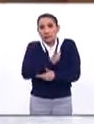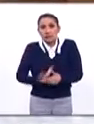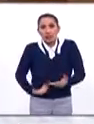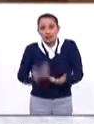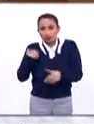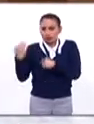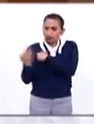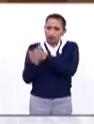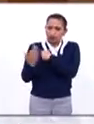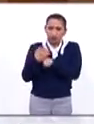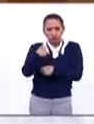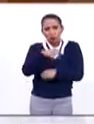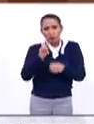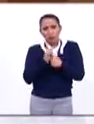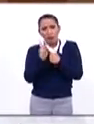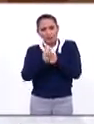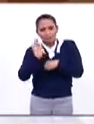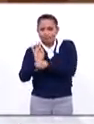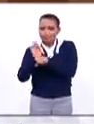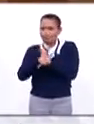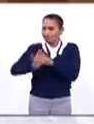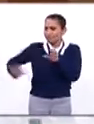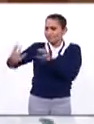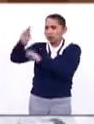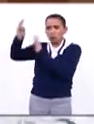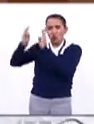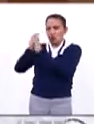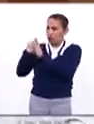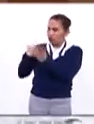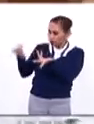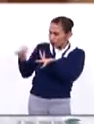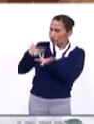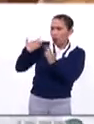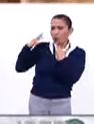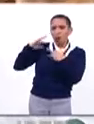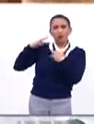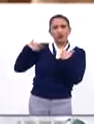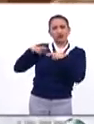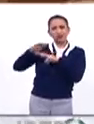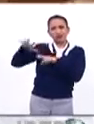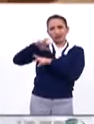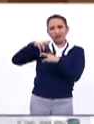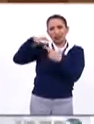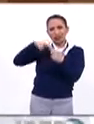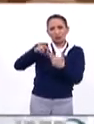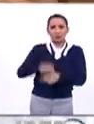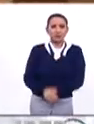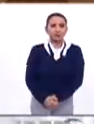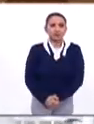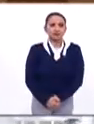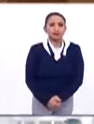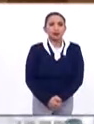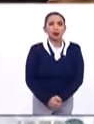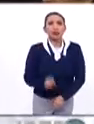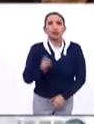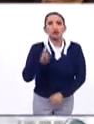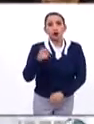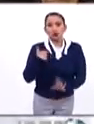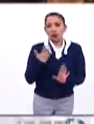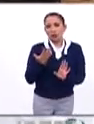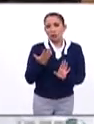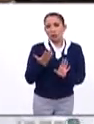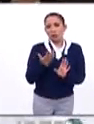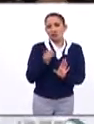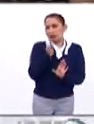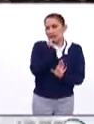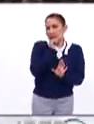presidente, defender los intereses de su país en un contexto global, en un contexto regional o en un contexto multilateral. Doctor, es temprano todavía